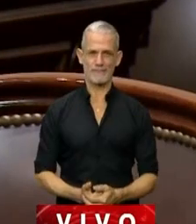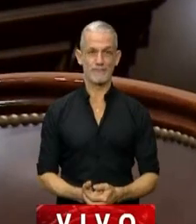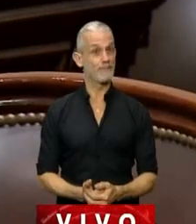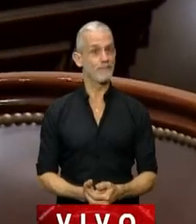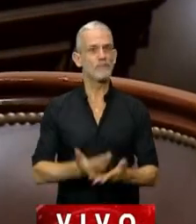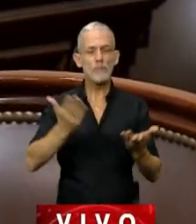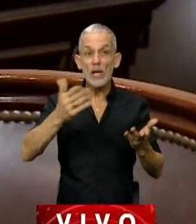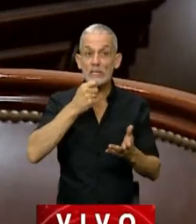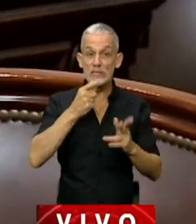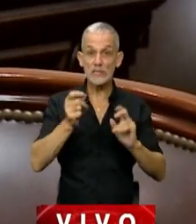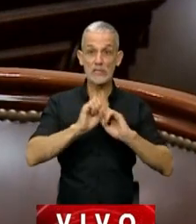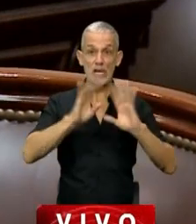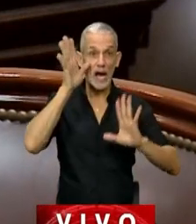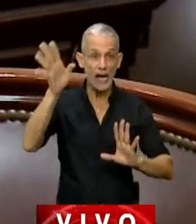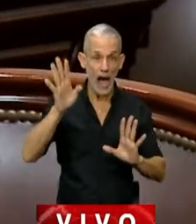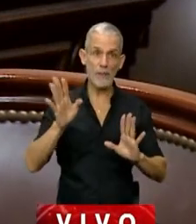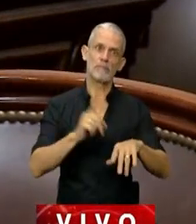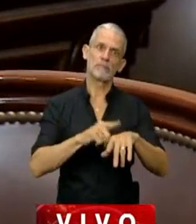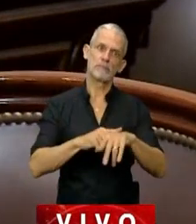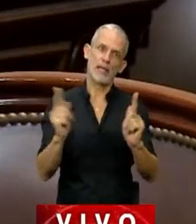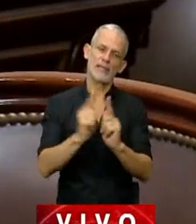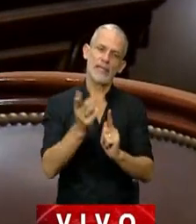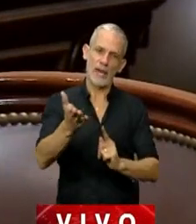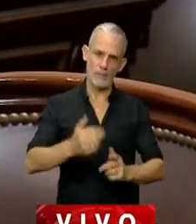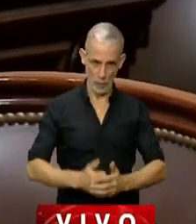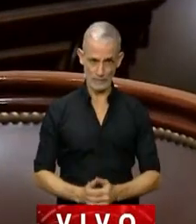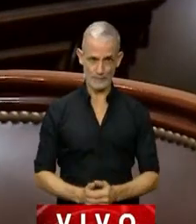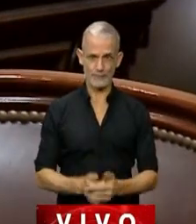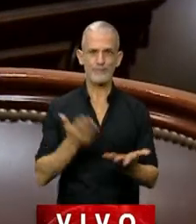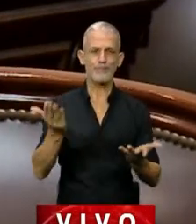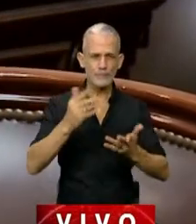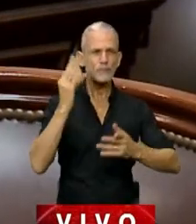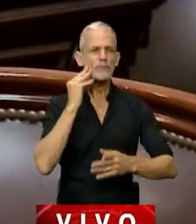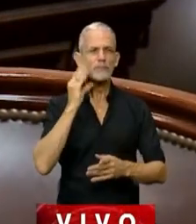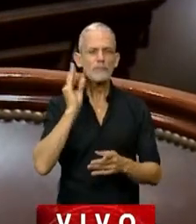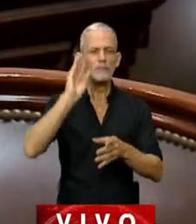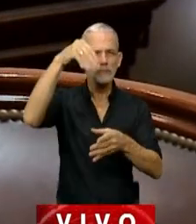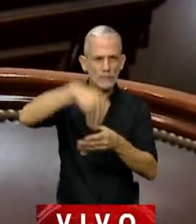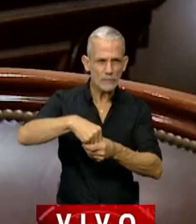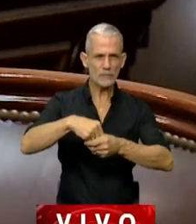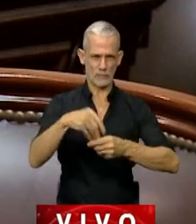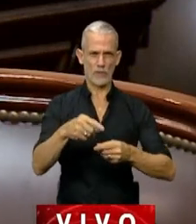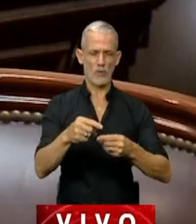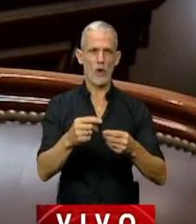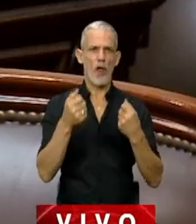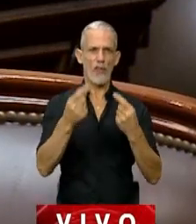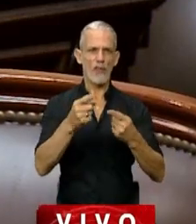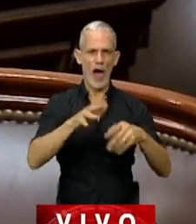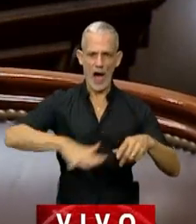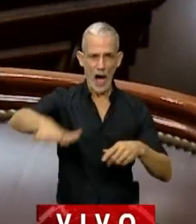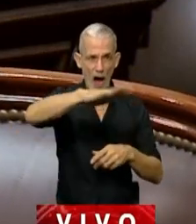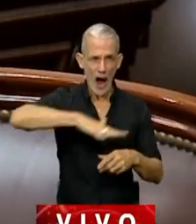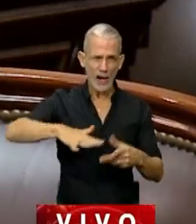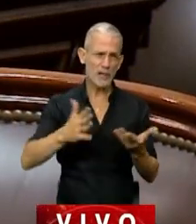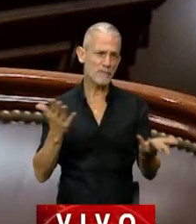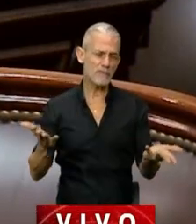verdad, si es tan grave como para que se hayan metido los ingleses en las concesiones,